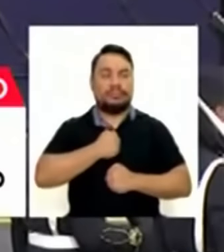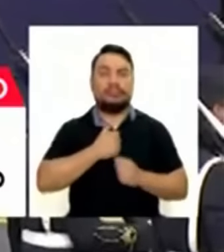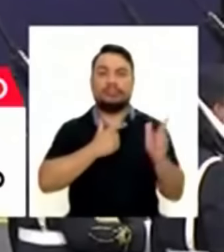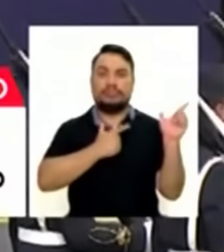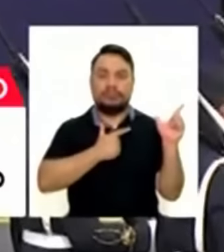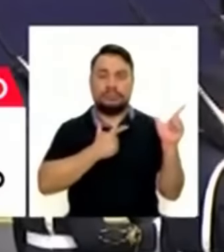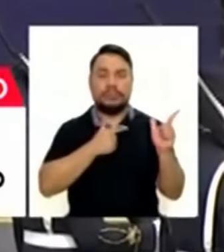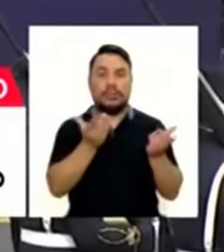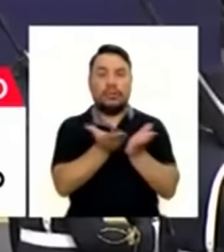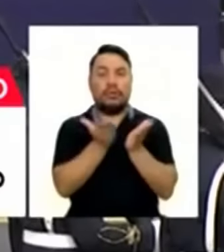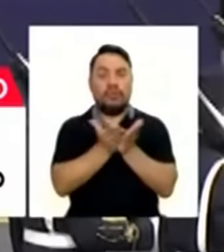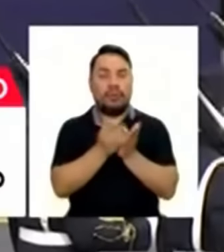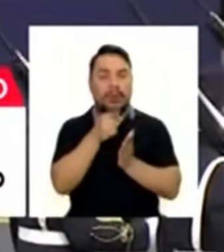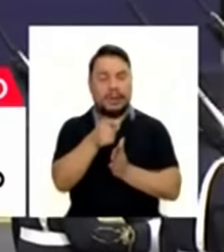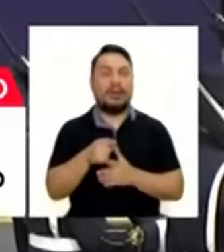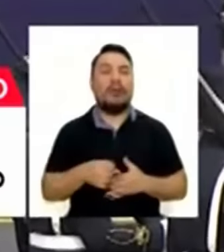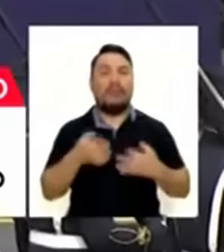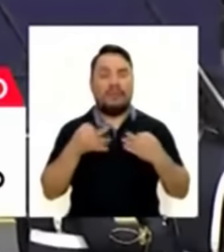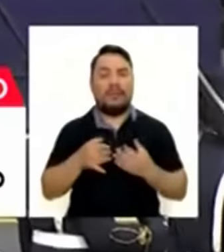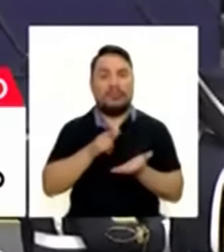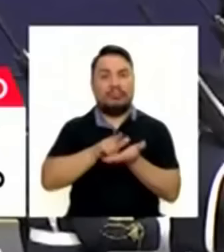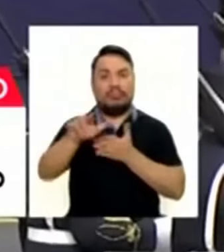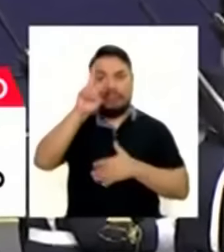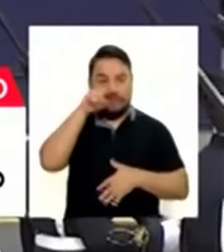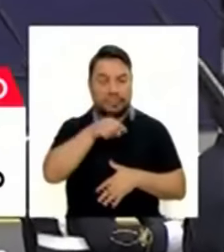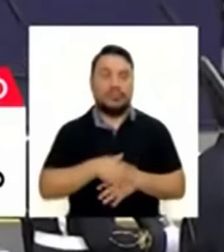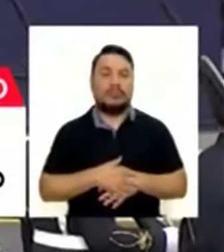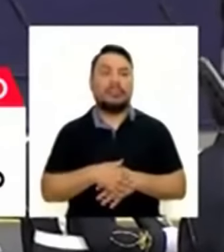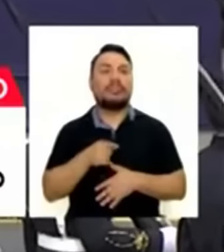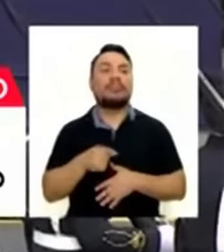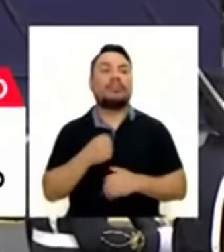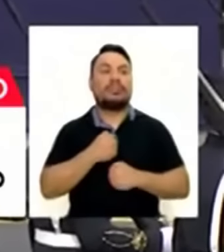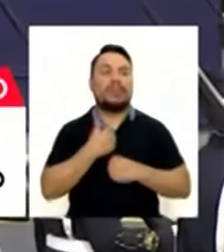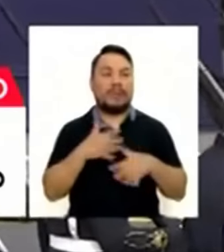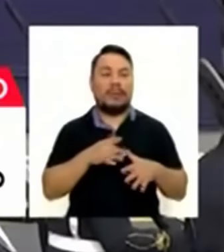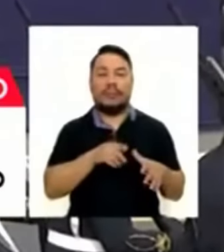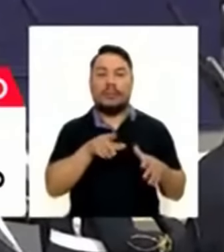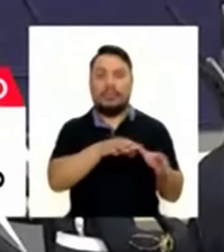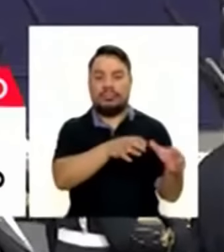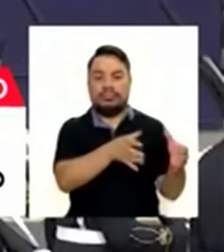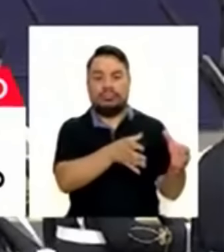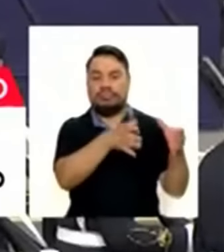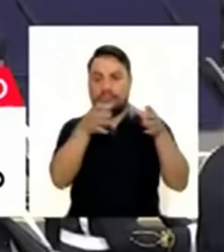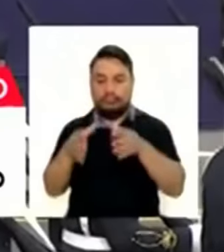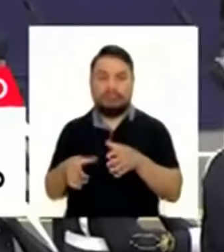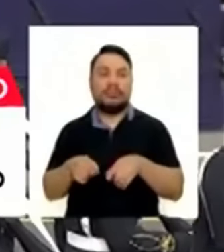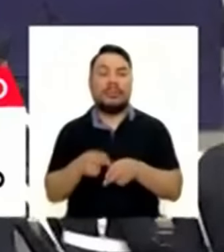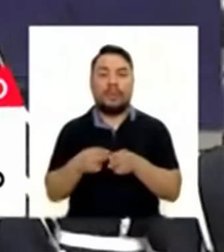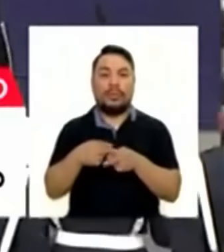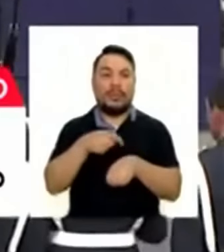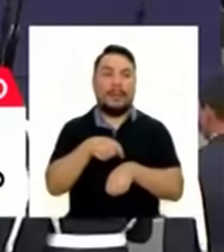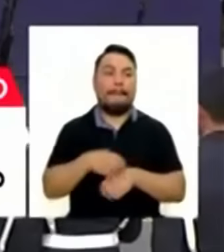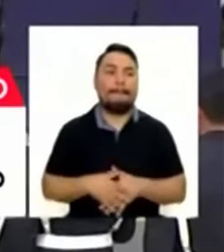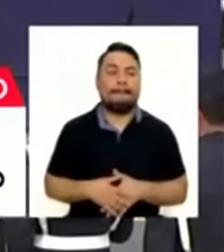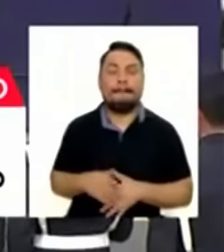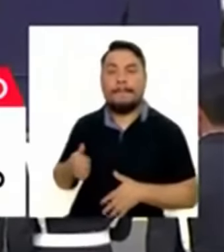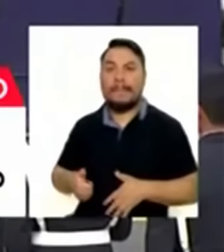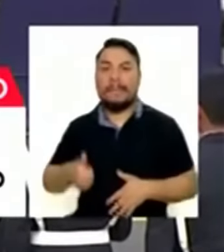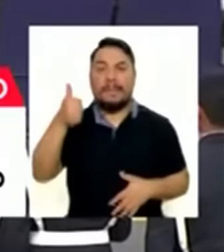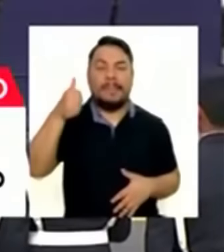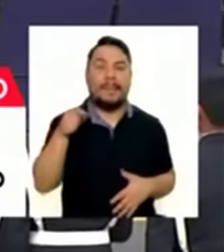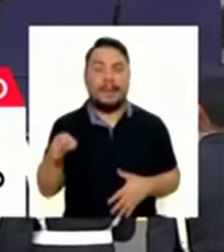de la Escuela de Oficiales de la FAP van tomando posiciones, ya que en los próximos minutos el jefe de